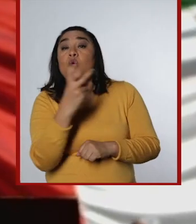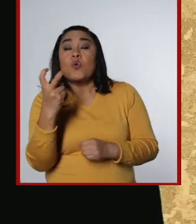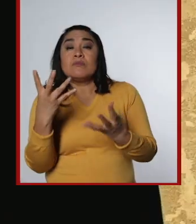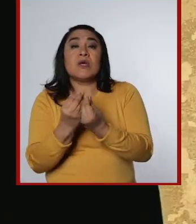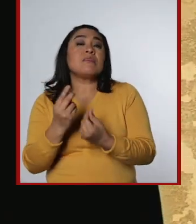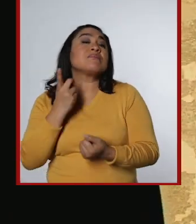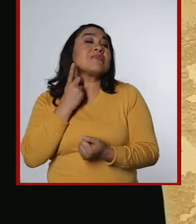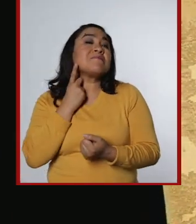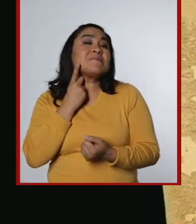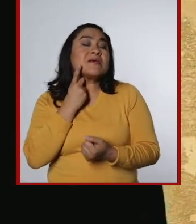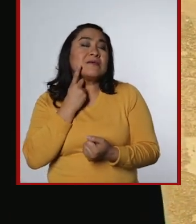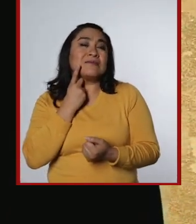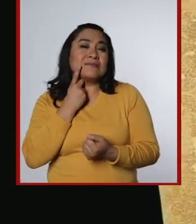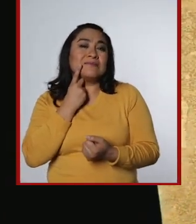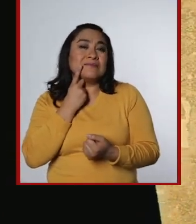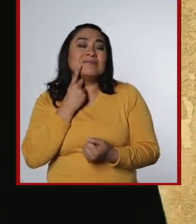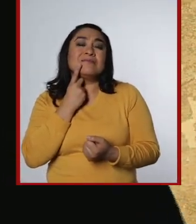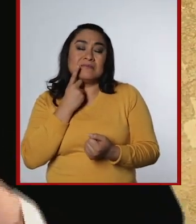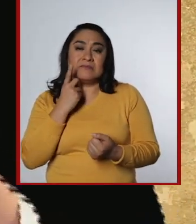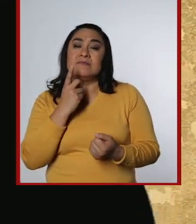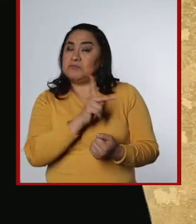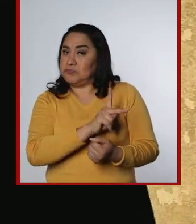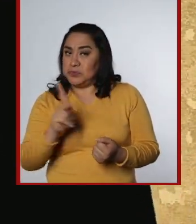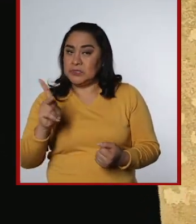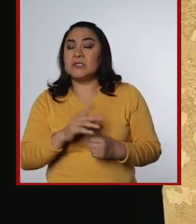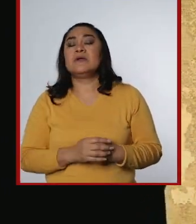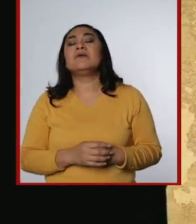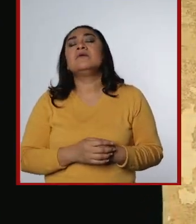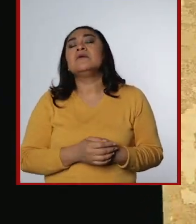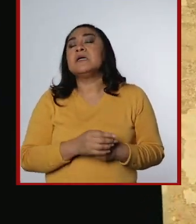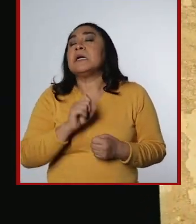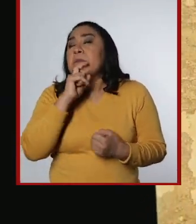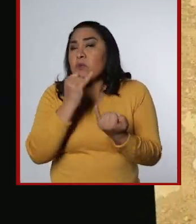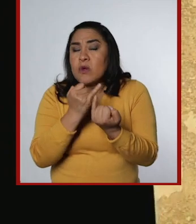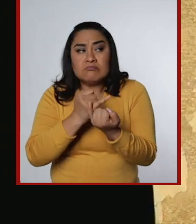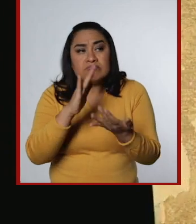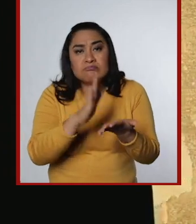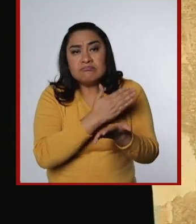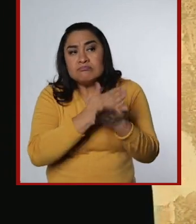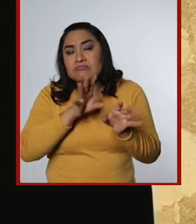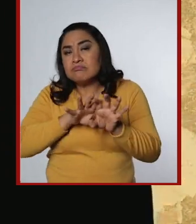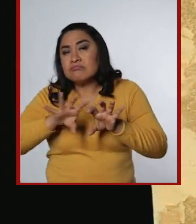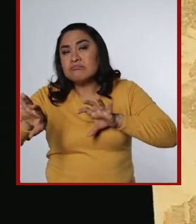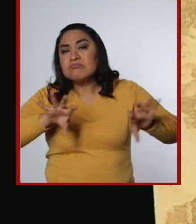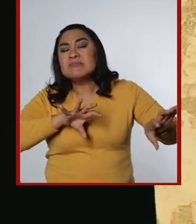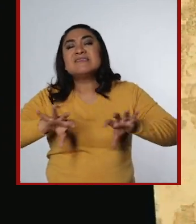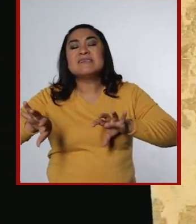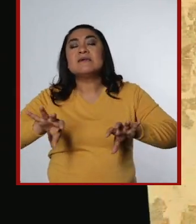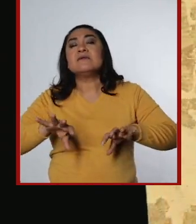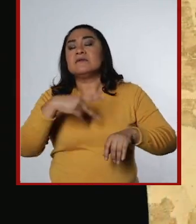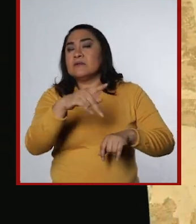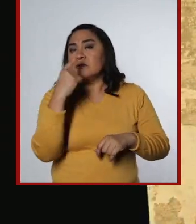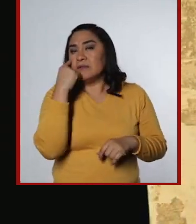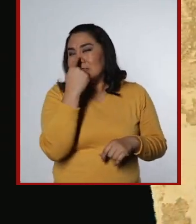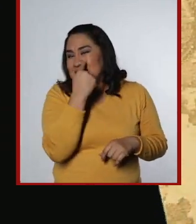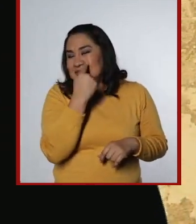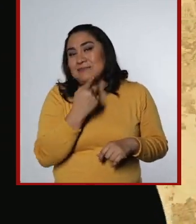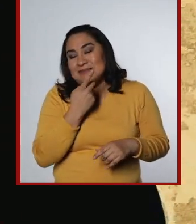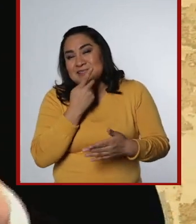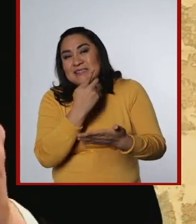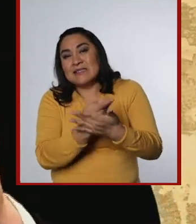200 diputados de representación proporcional, que también son votados, y que se distribuyen precisamente con